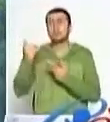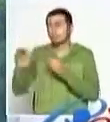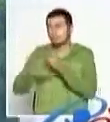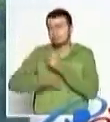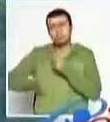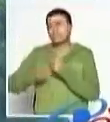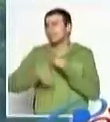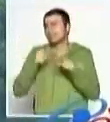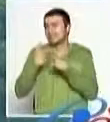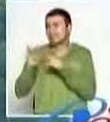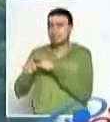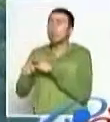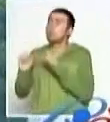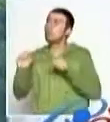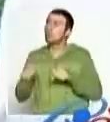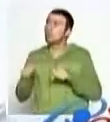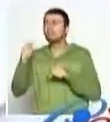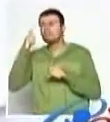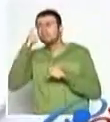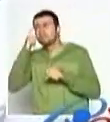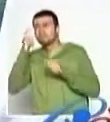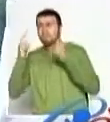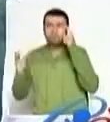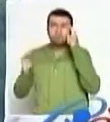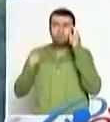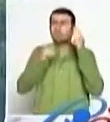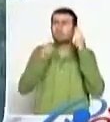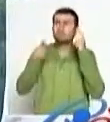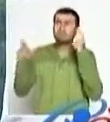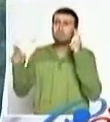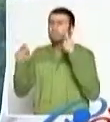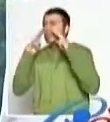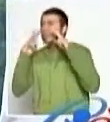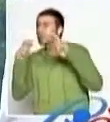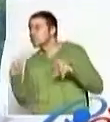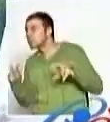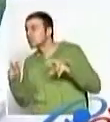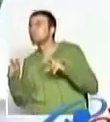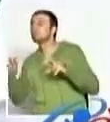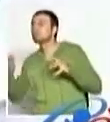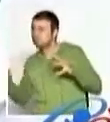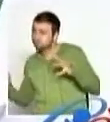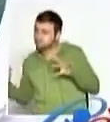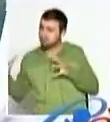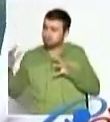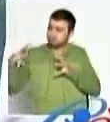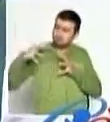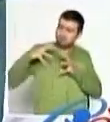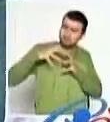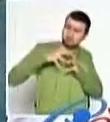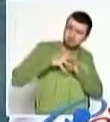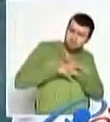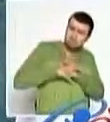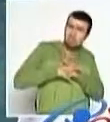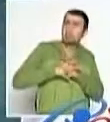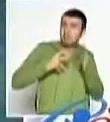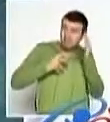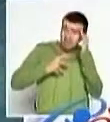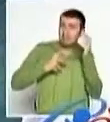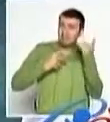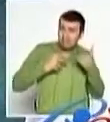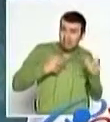nosotros podemos integrar pensamientos, conocimientos, investigación y dedicación a esto de la